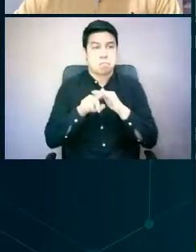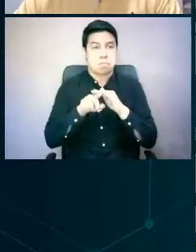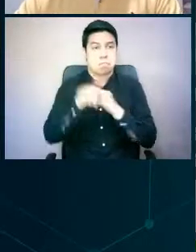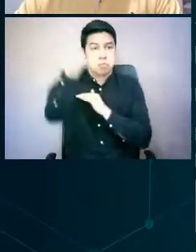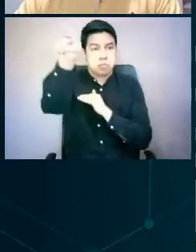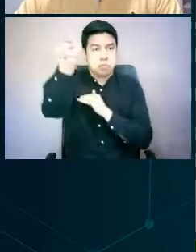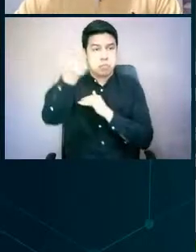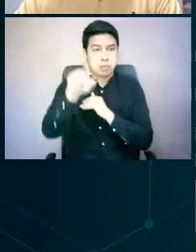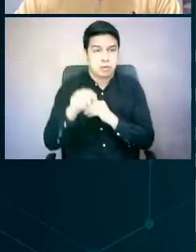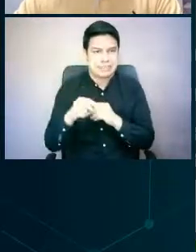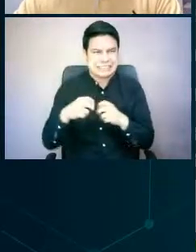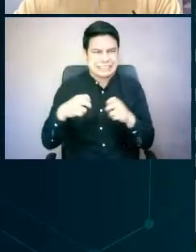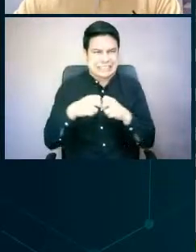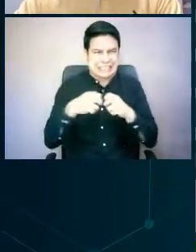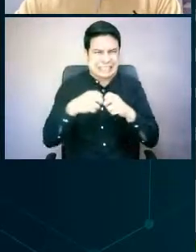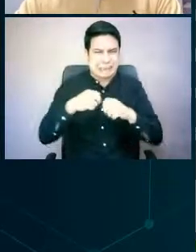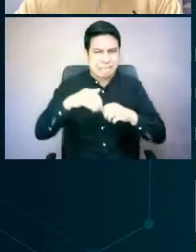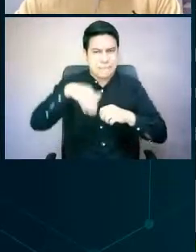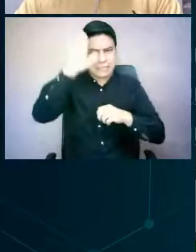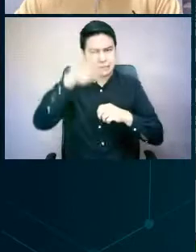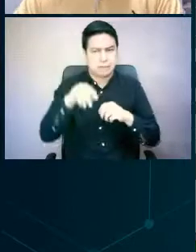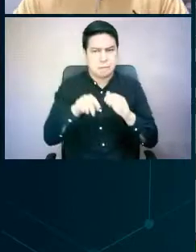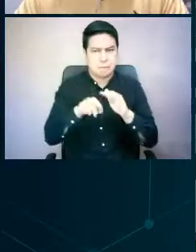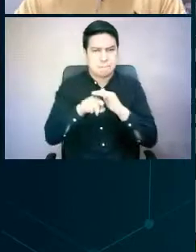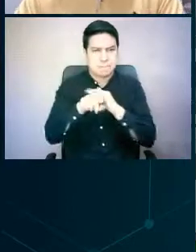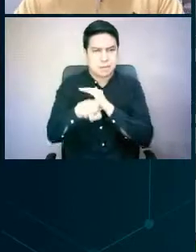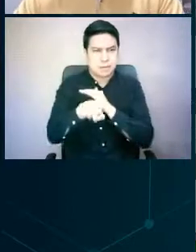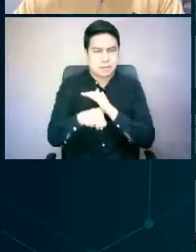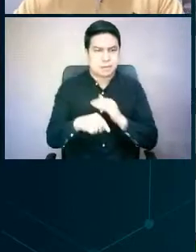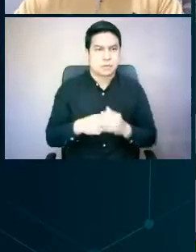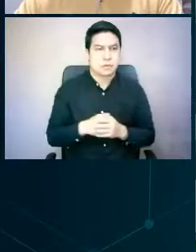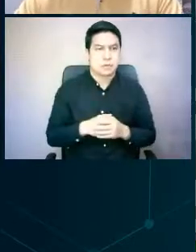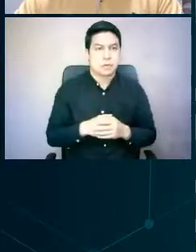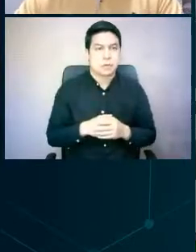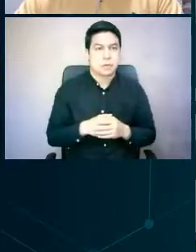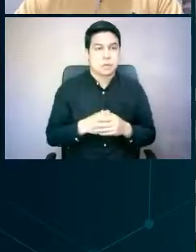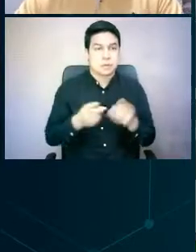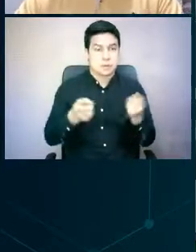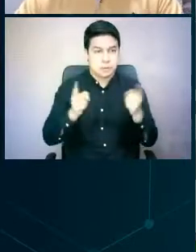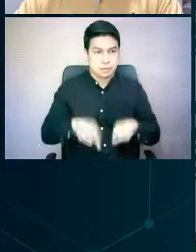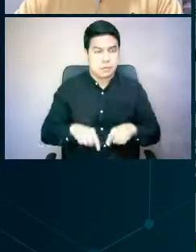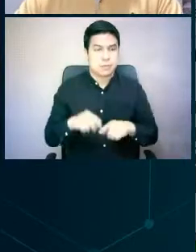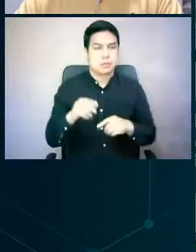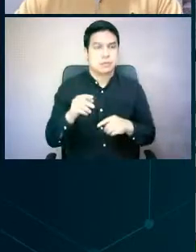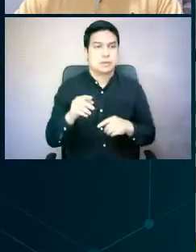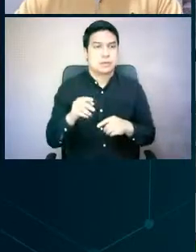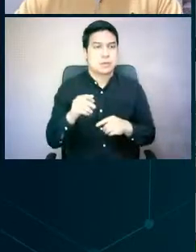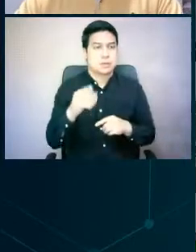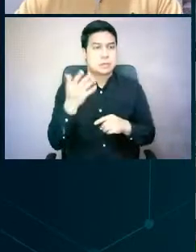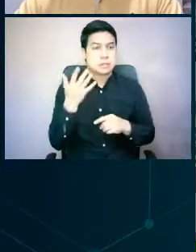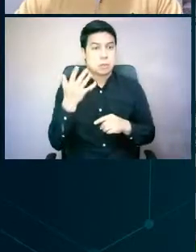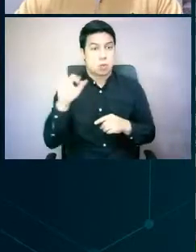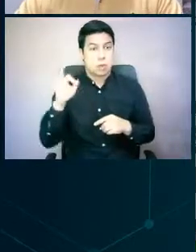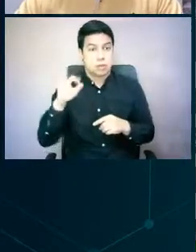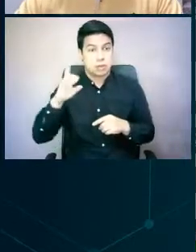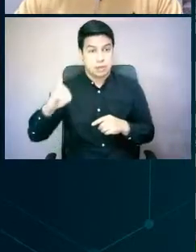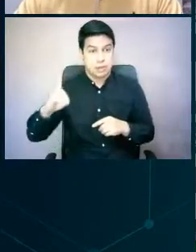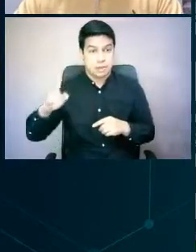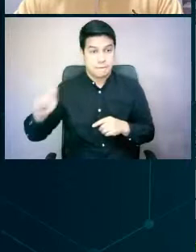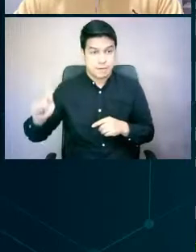función 59, también disparo directo transferido por 50dF en etapado, 50dF es el breaker